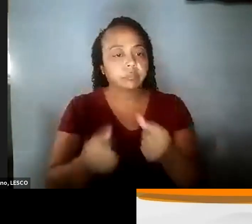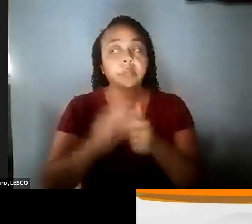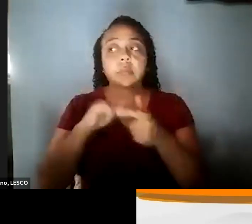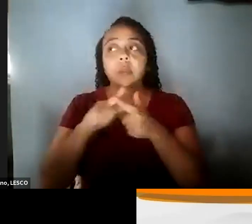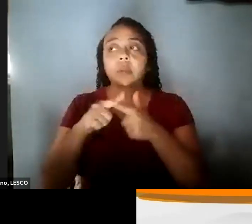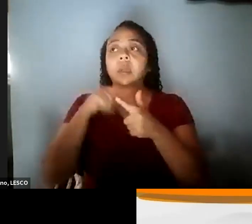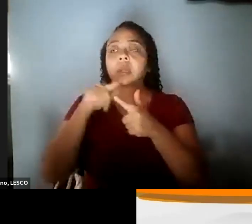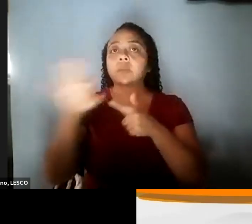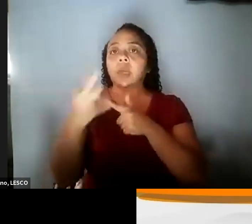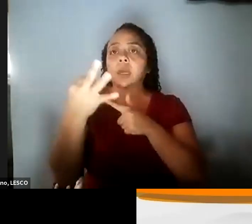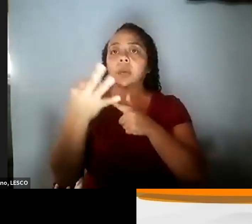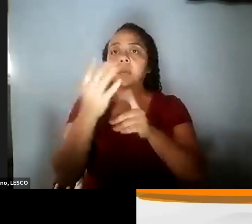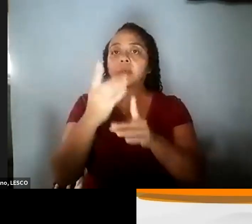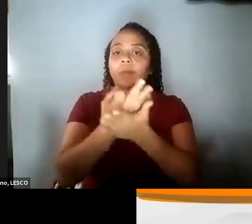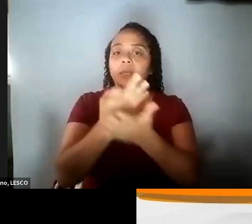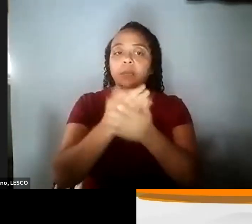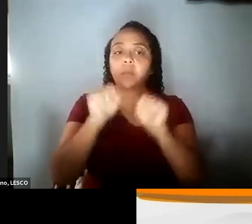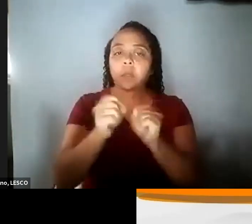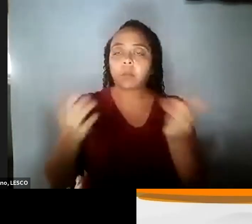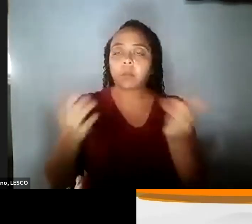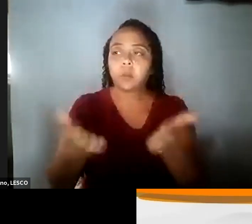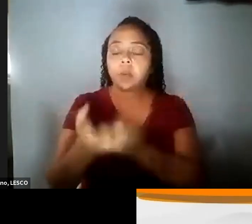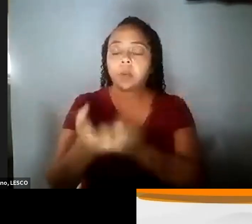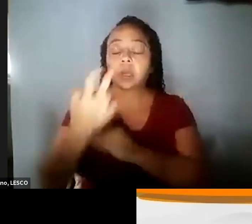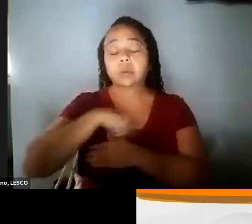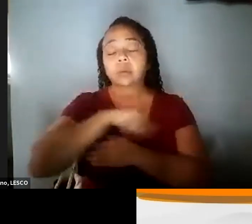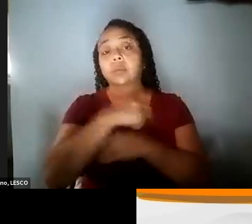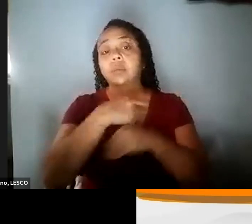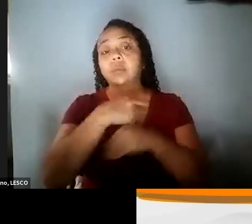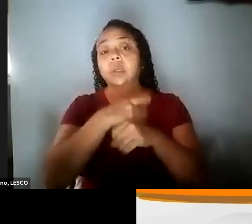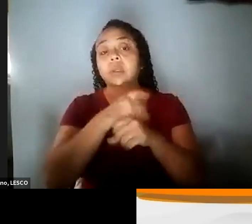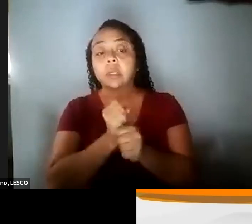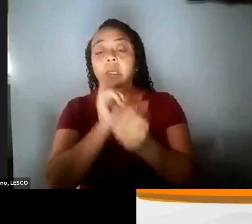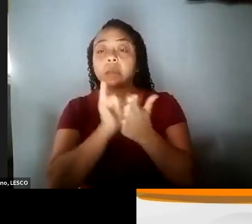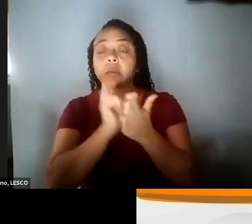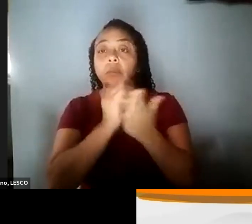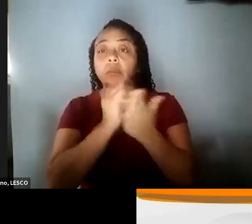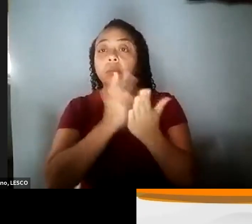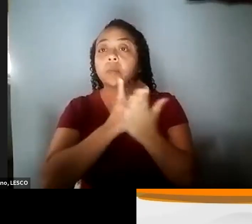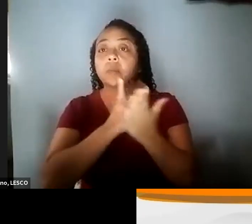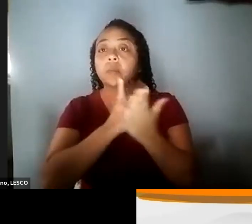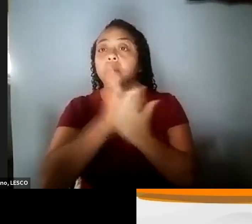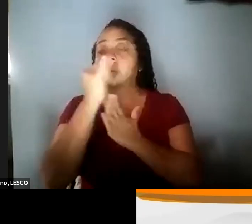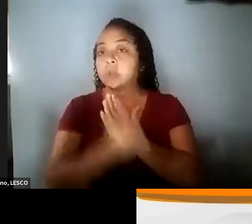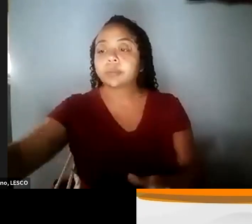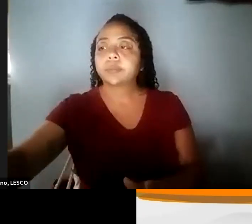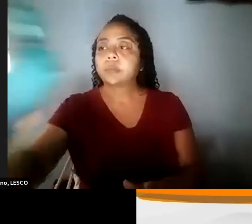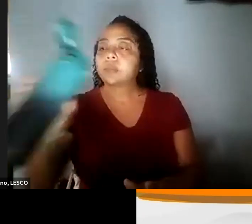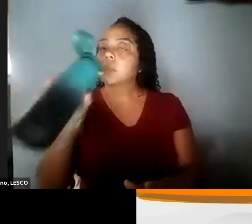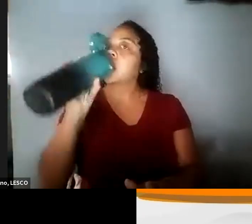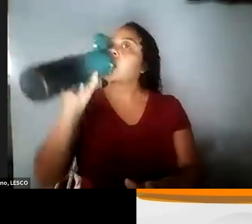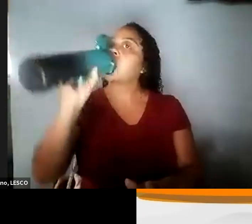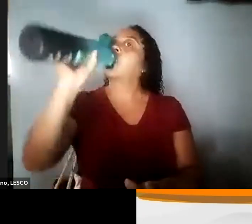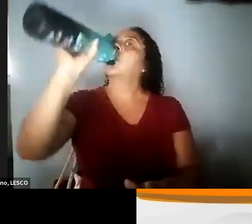financiamiento que pueda promover en nosotros hacer estos proyectos también siguen